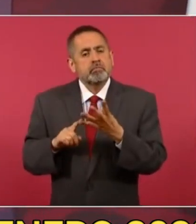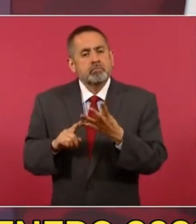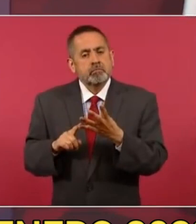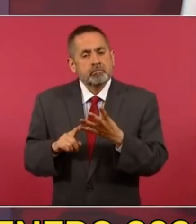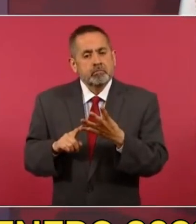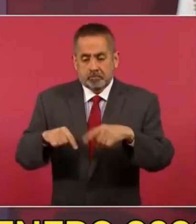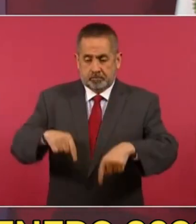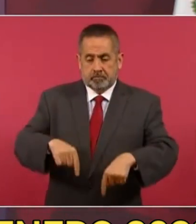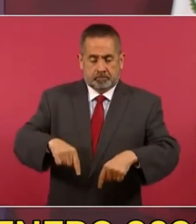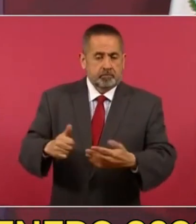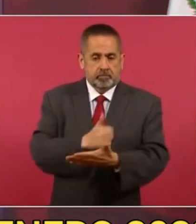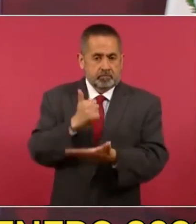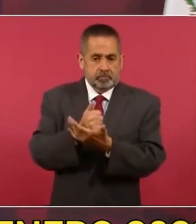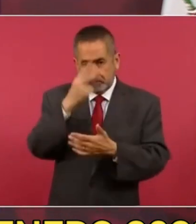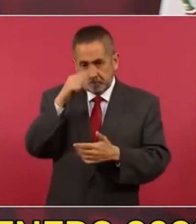aquí en el caso de la ciudad,